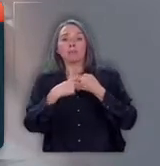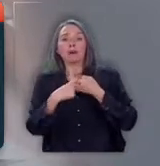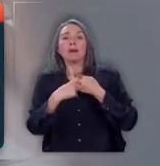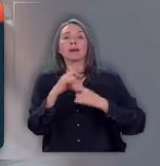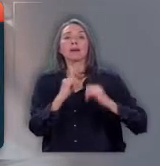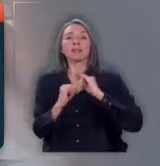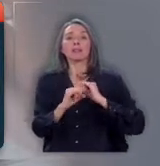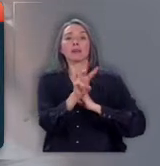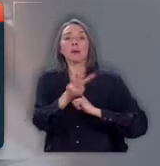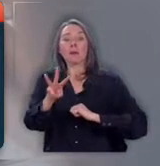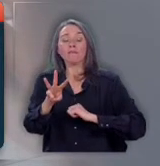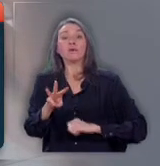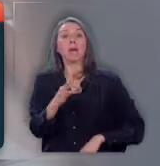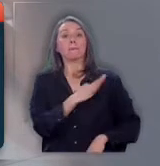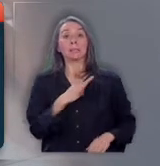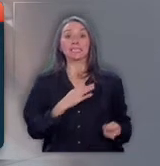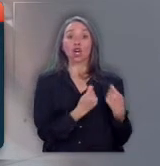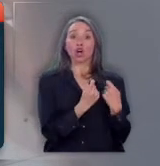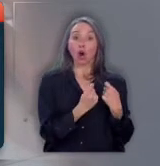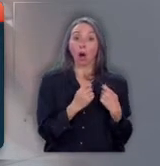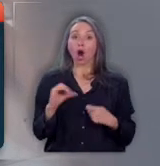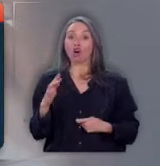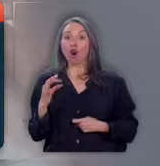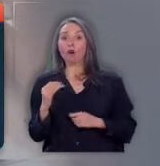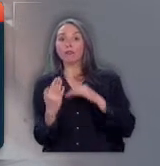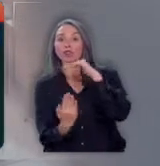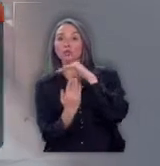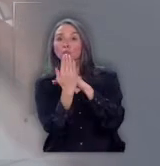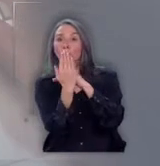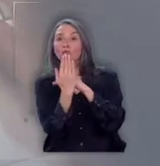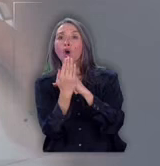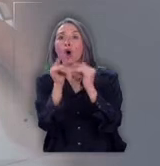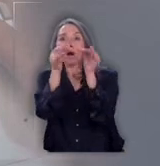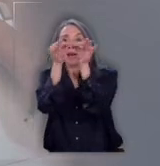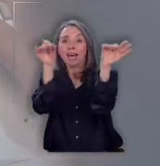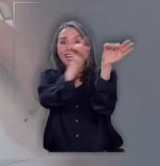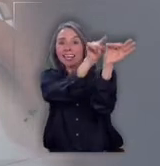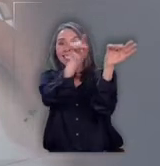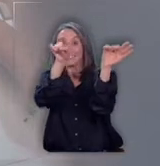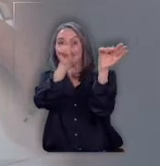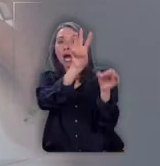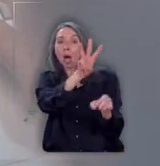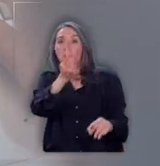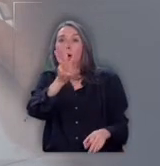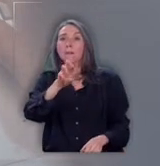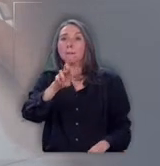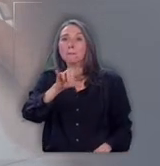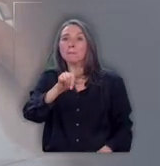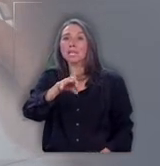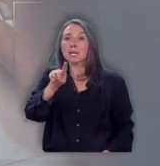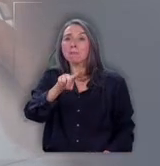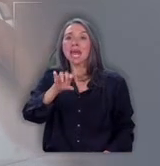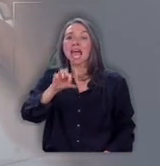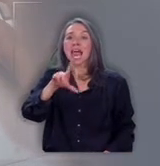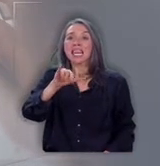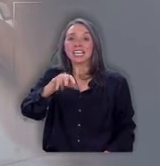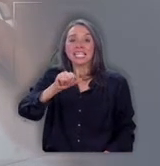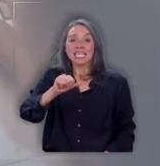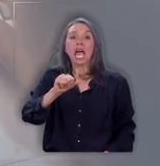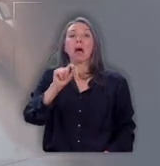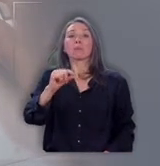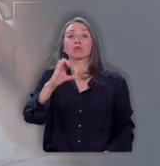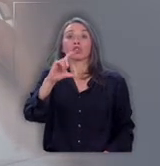Ministerio de economía y corfo lanzaron el portal tees enlinea.cl un sitio donde desh habilitarán 100,000 cupos de